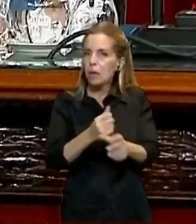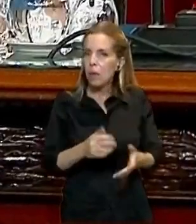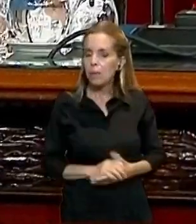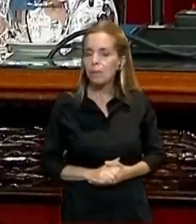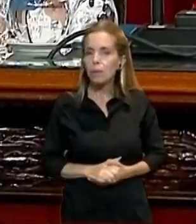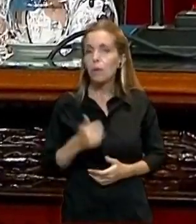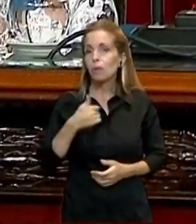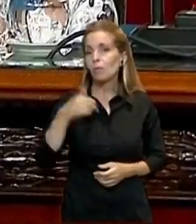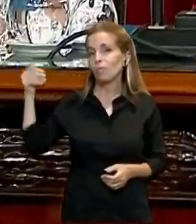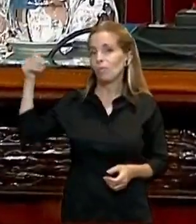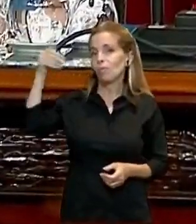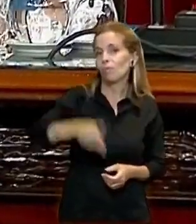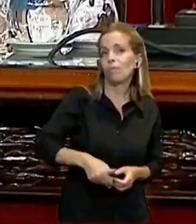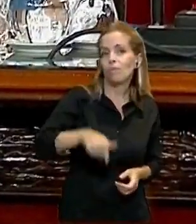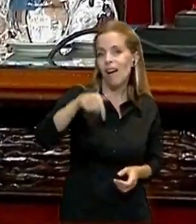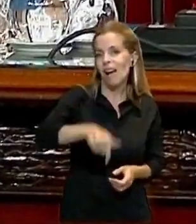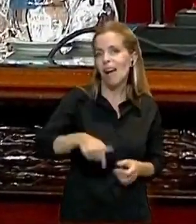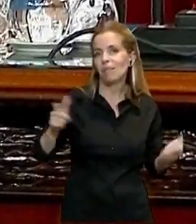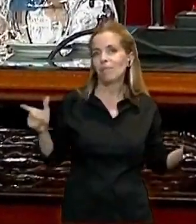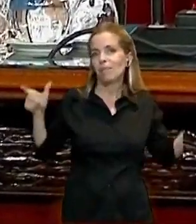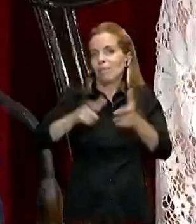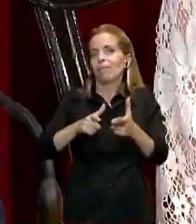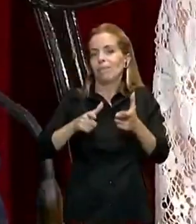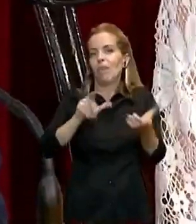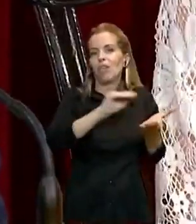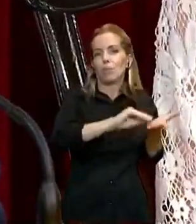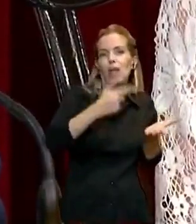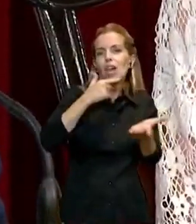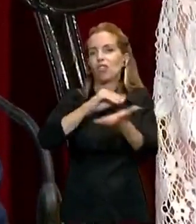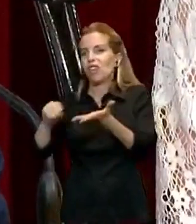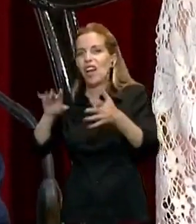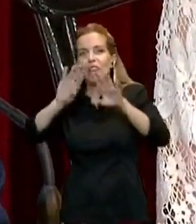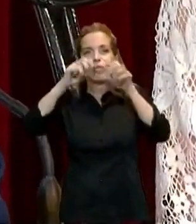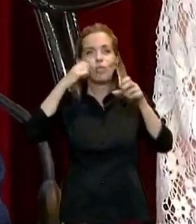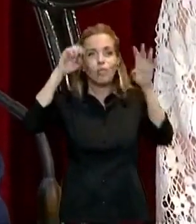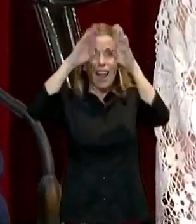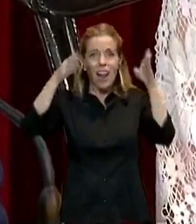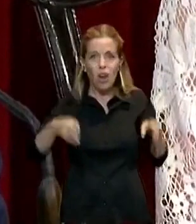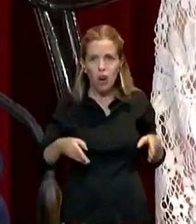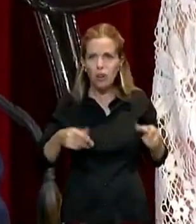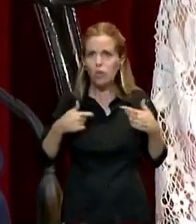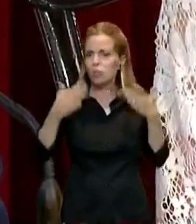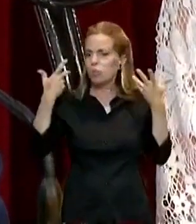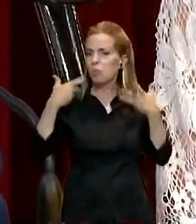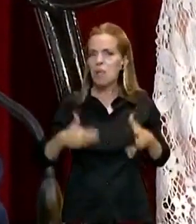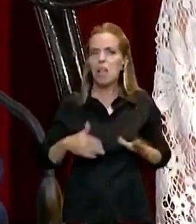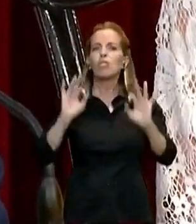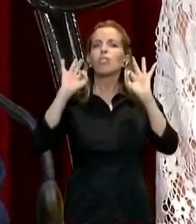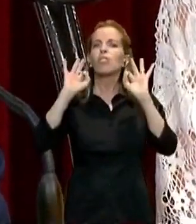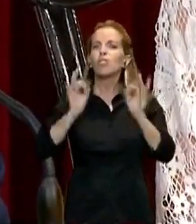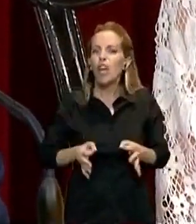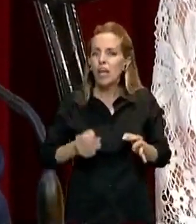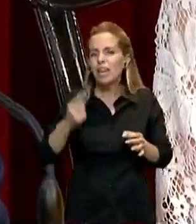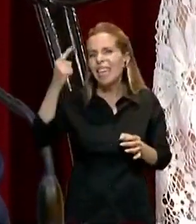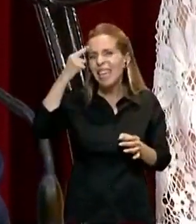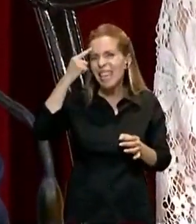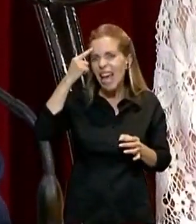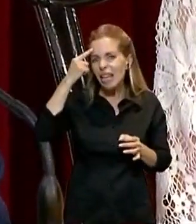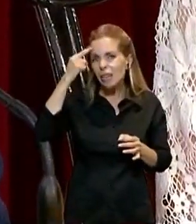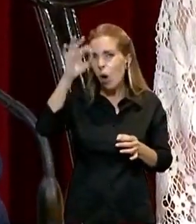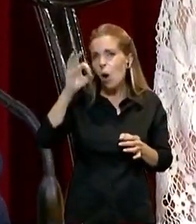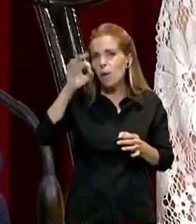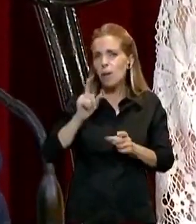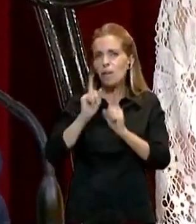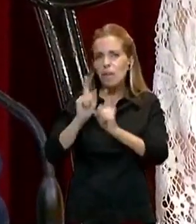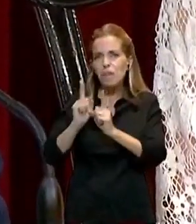Vengo hoy a esta Asamblea Legislativa con la humildad de alguien que sabe que sus convicciones son tan